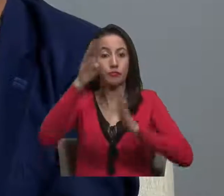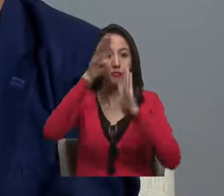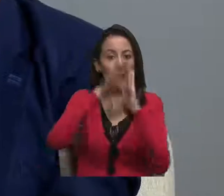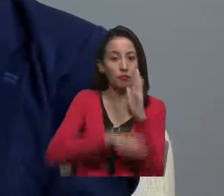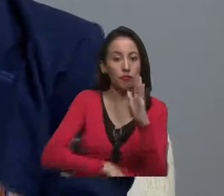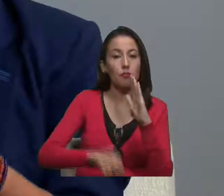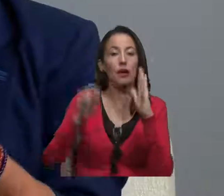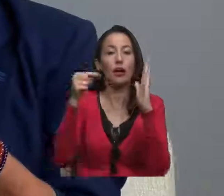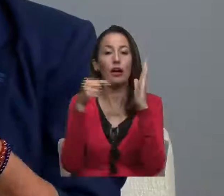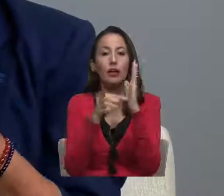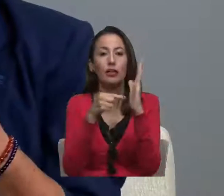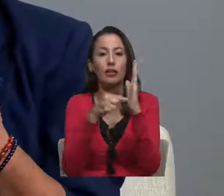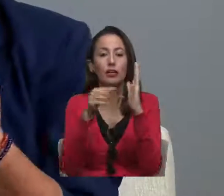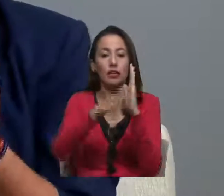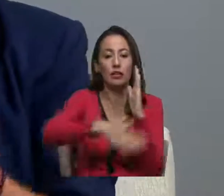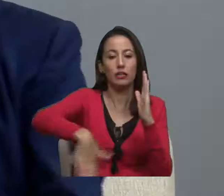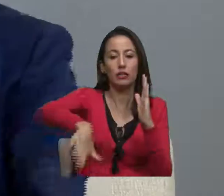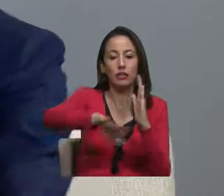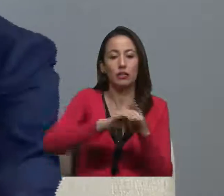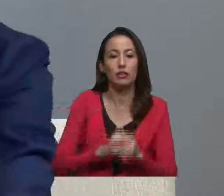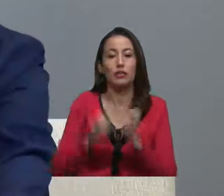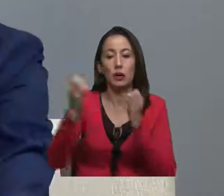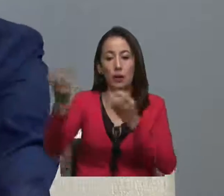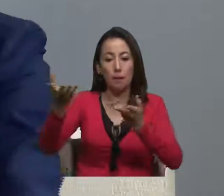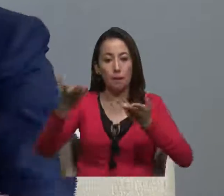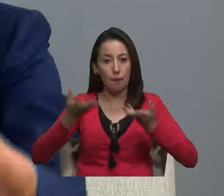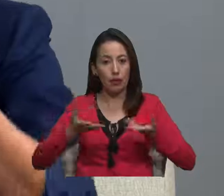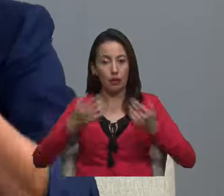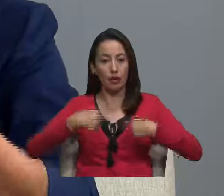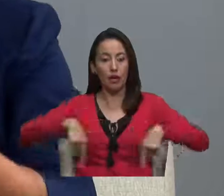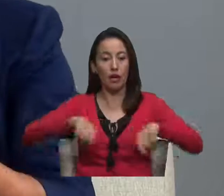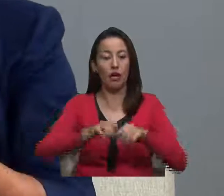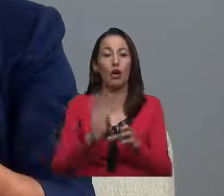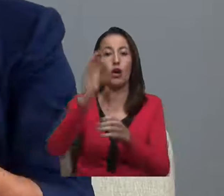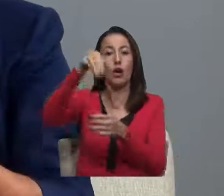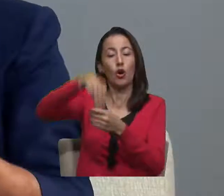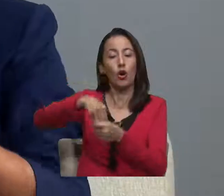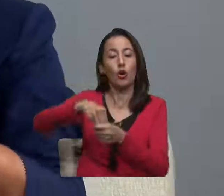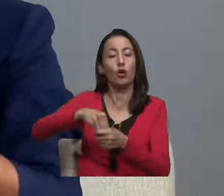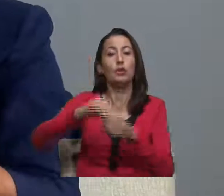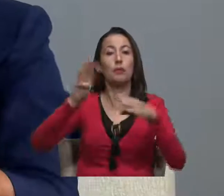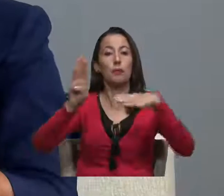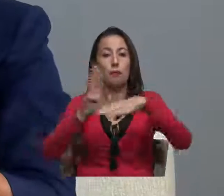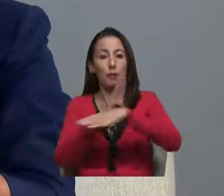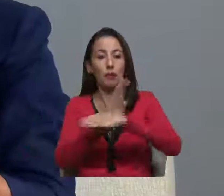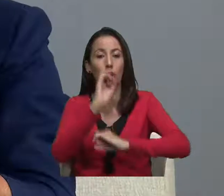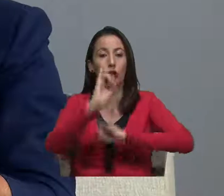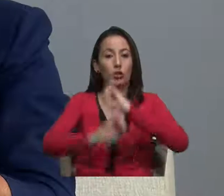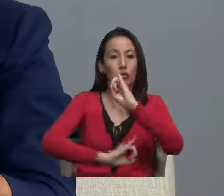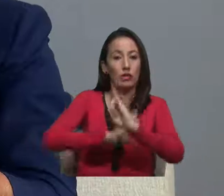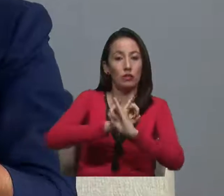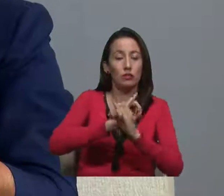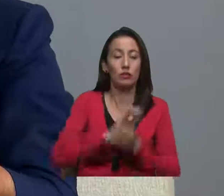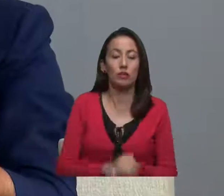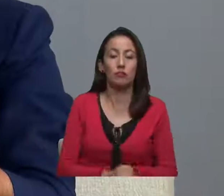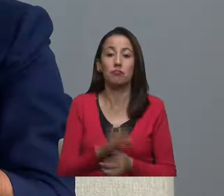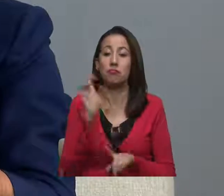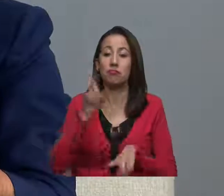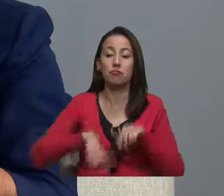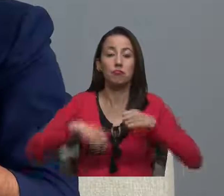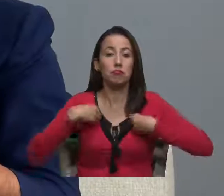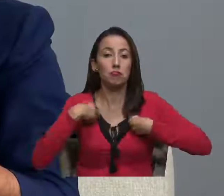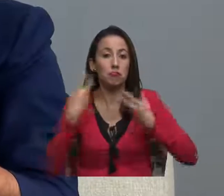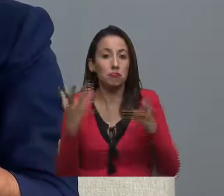porque lo que queremos es que venga la plata ingrese a un banco internacional gana sus intereses aquí no paga